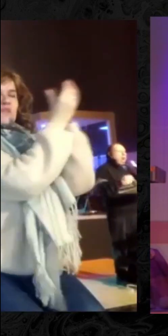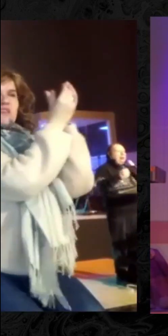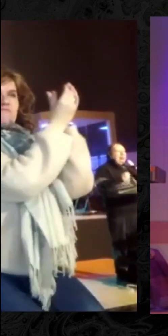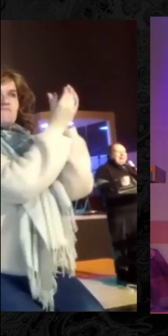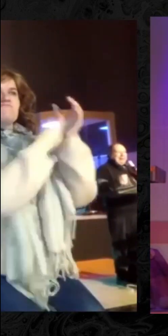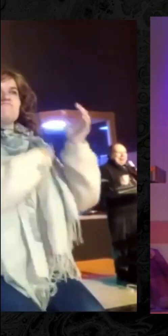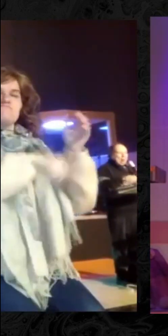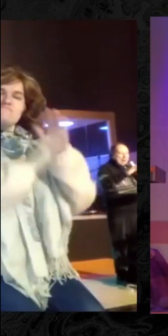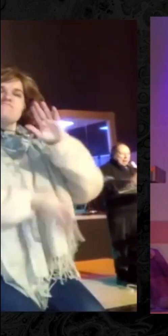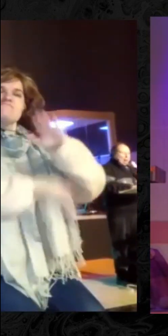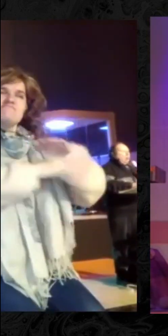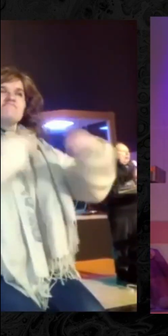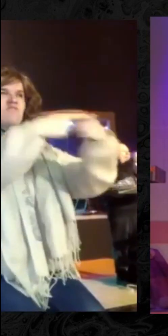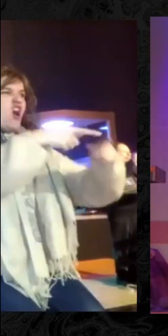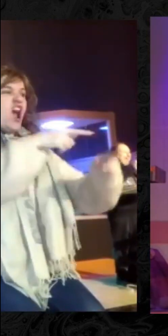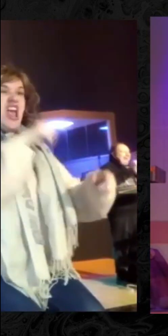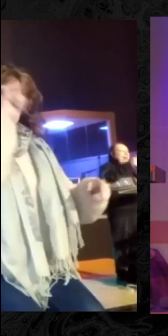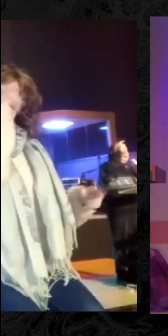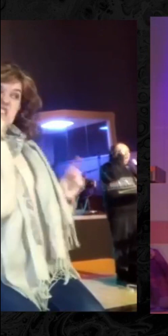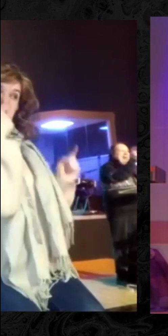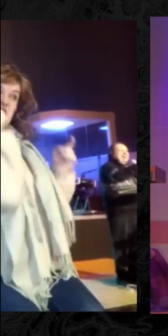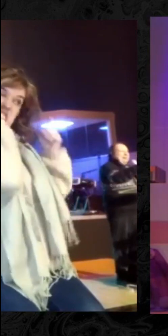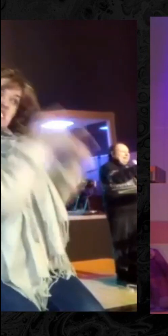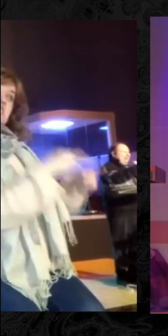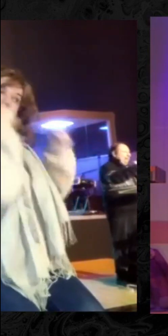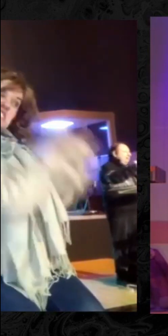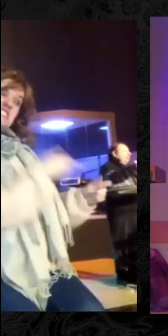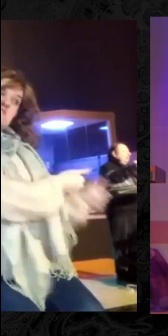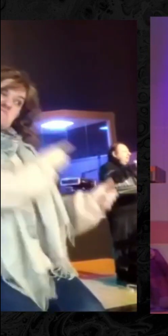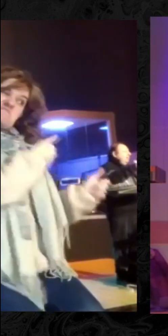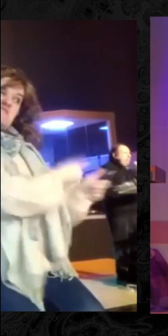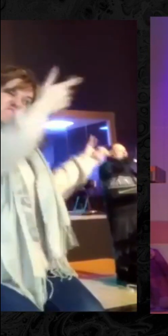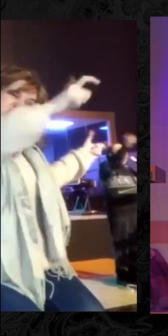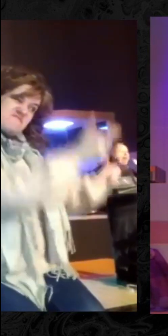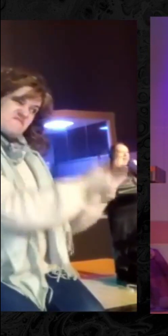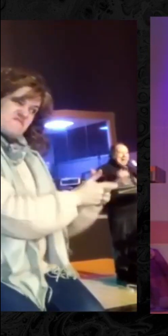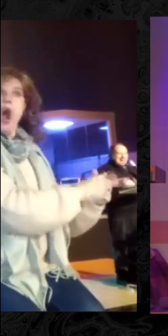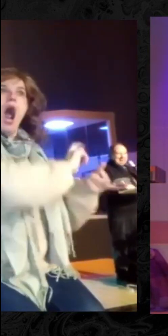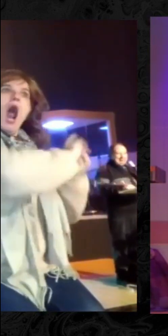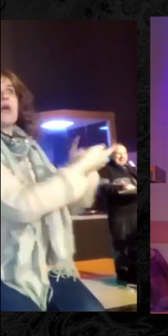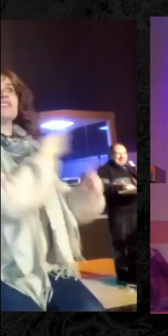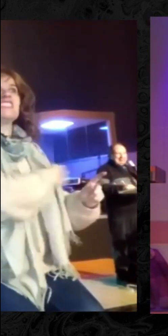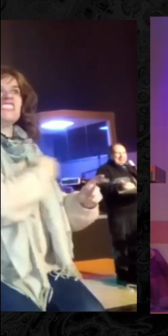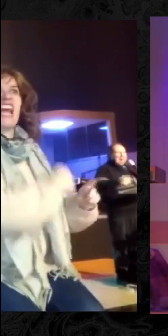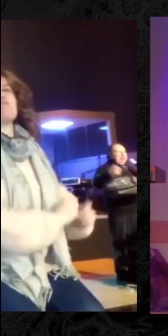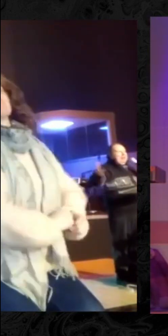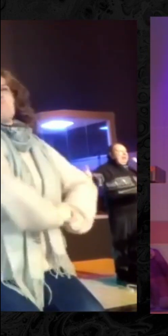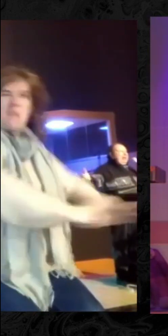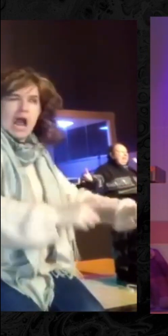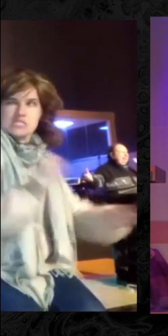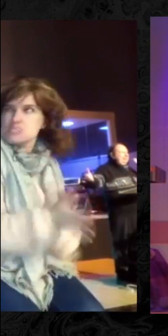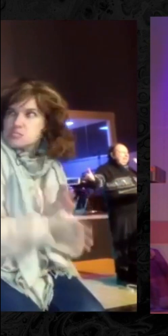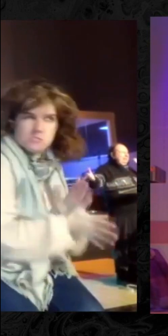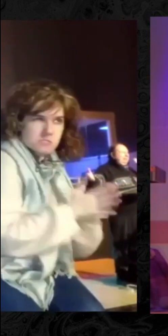logró acobardar la Cuanto más le perseguían más predicaban gritan fuerte